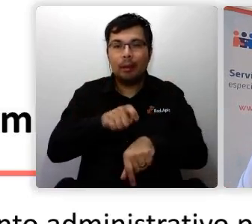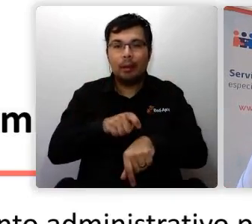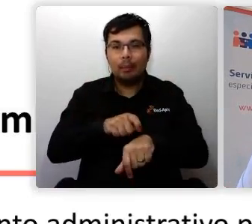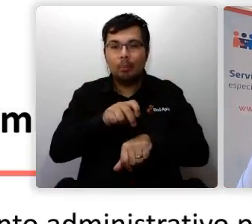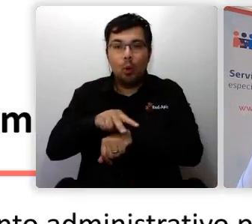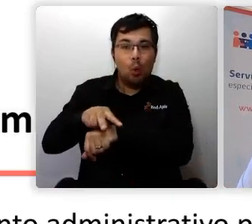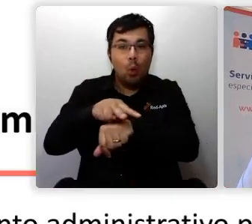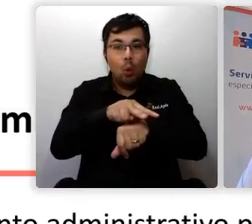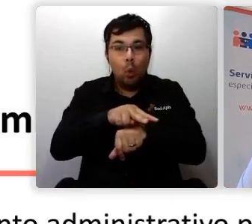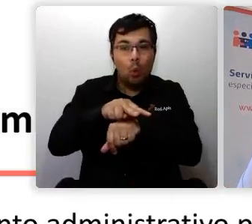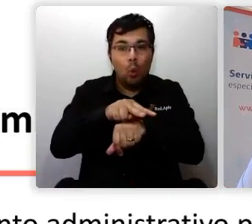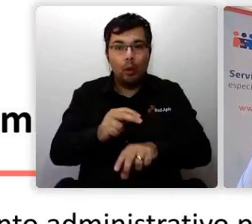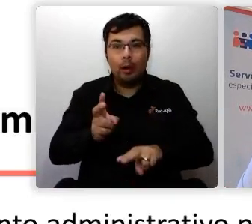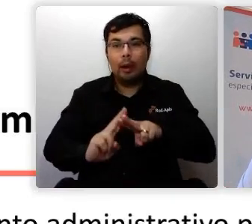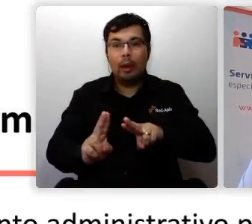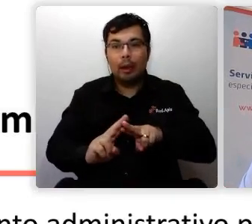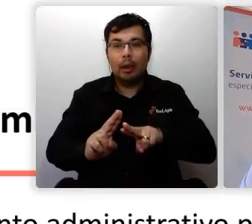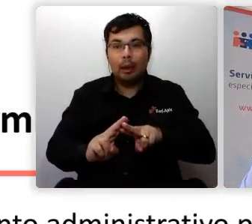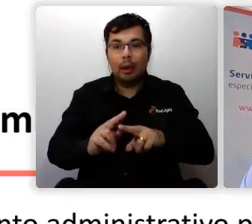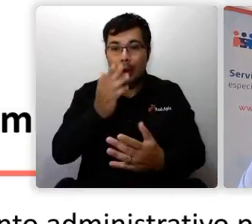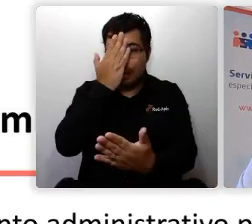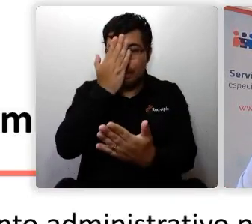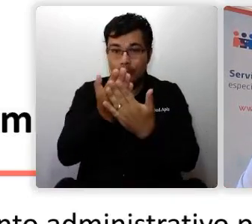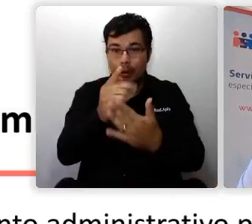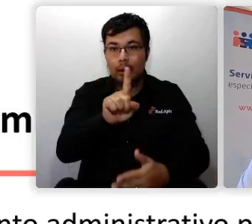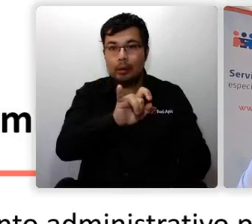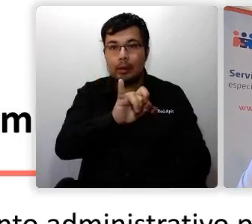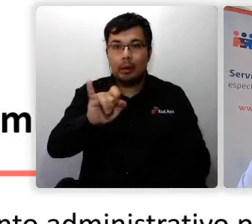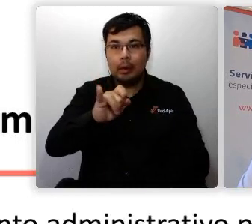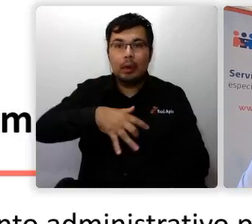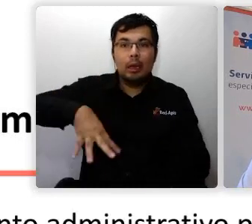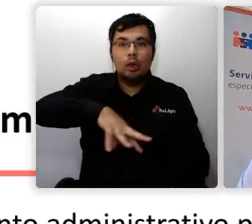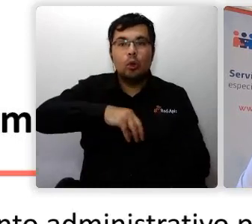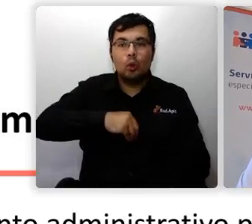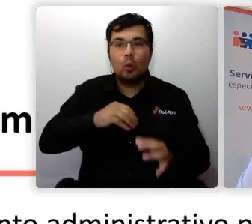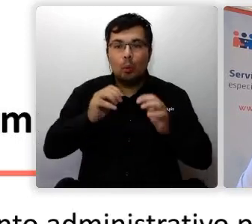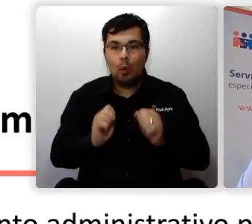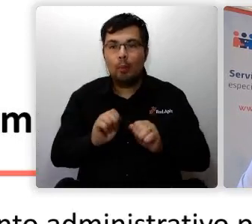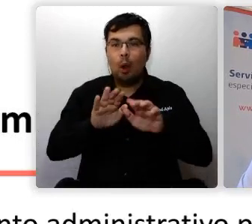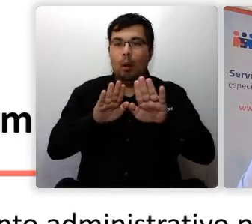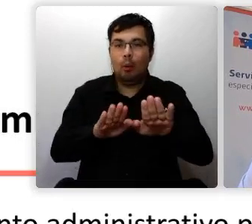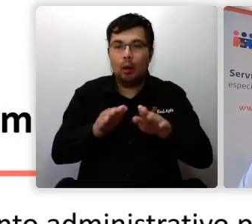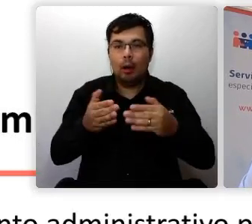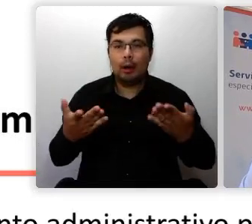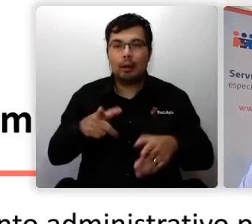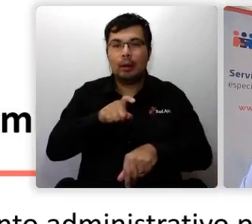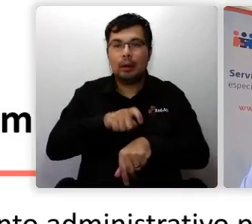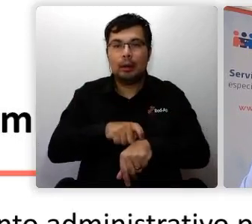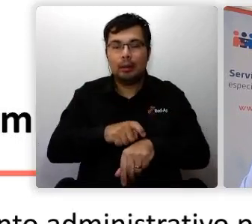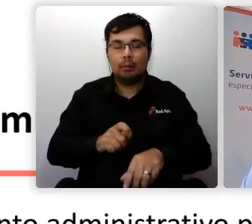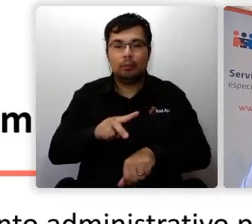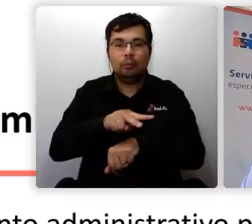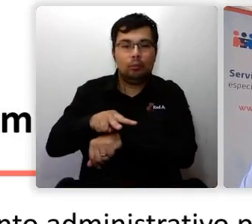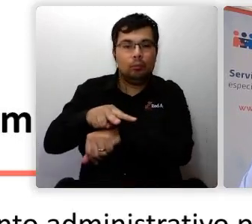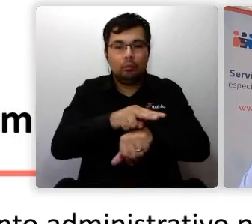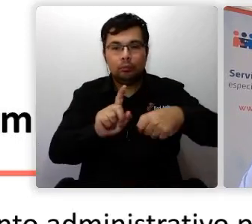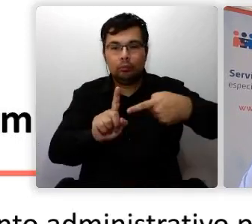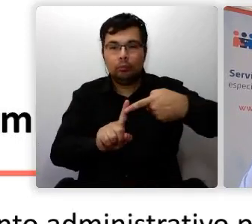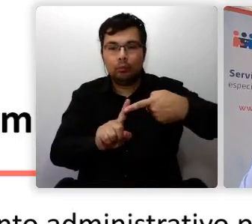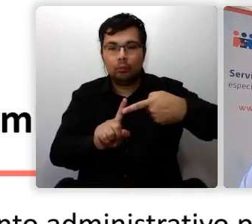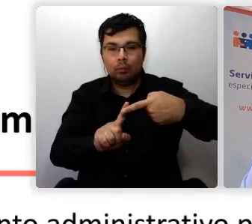frente al servicio de impuestos internos. Y nosotros podemos ayudarlos en esas instancias administrativas. Están los recursos de resguardo,